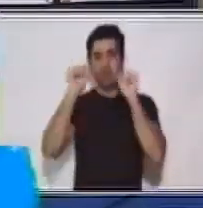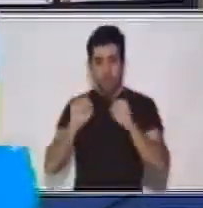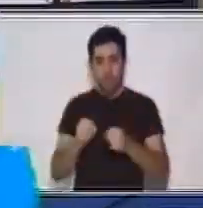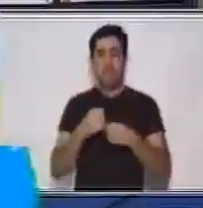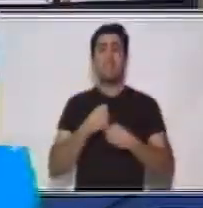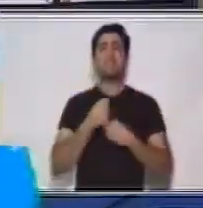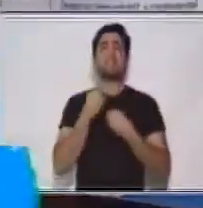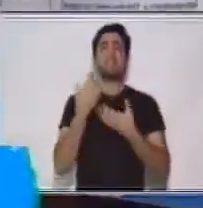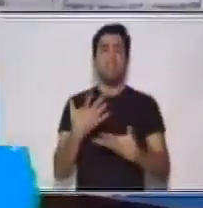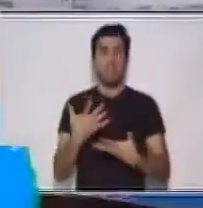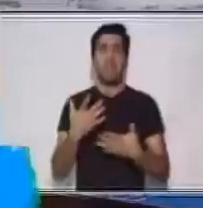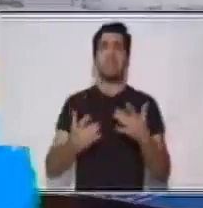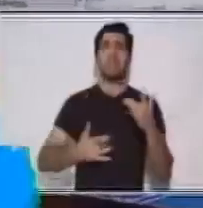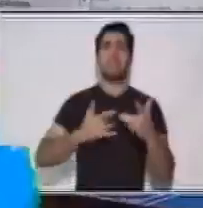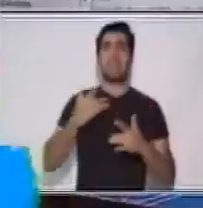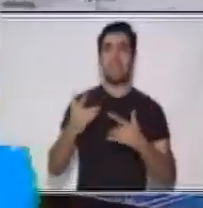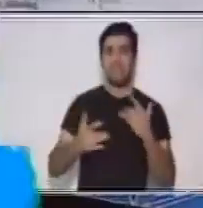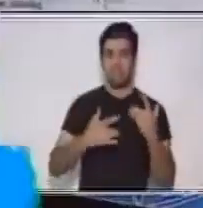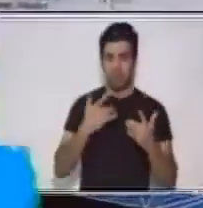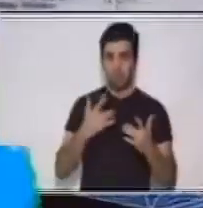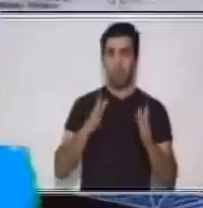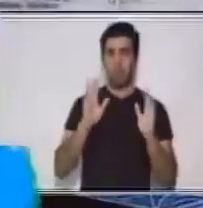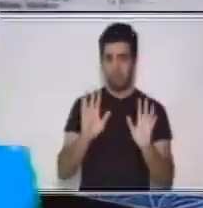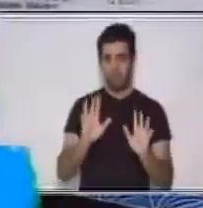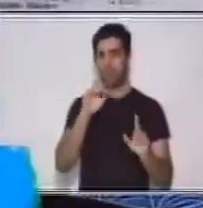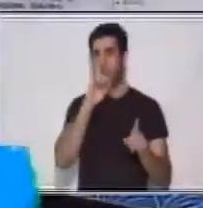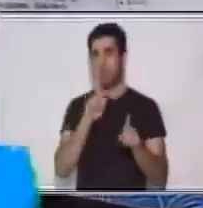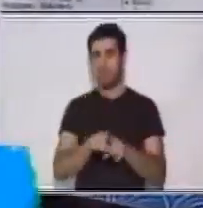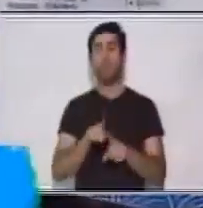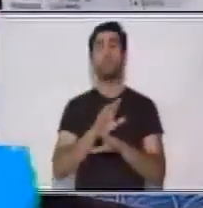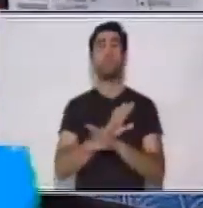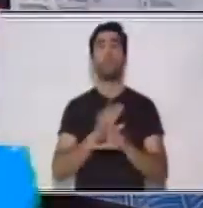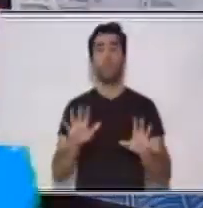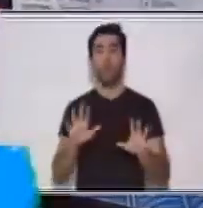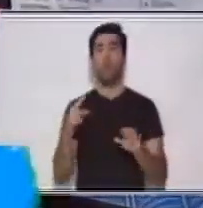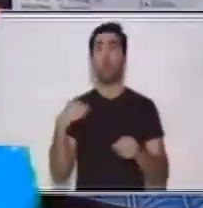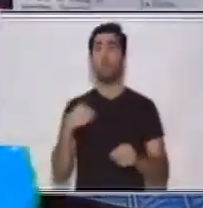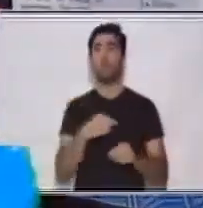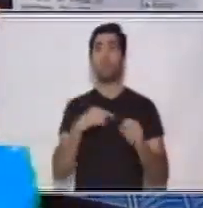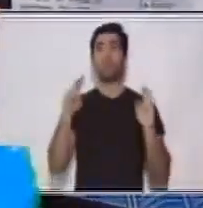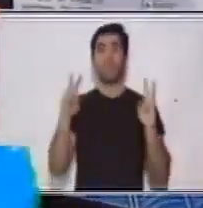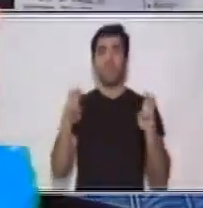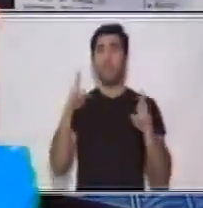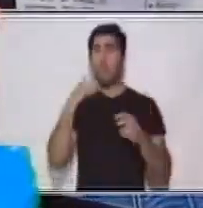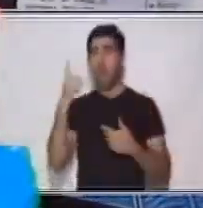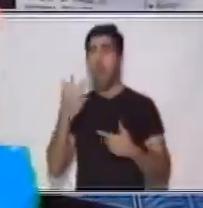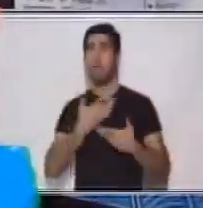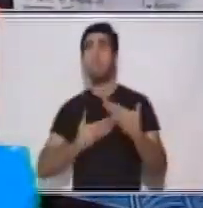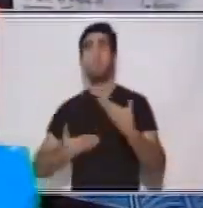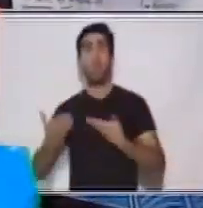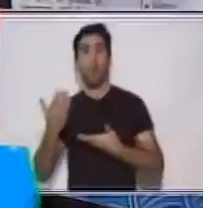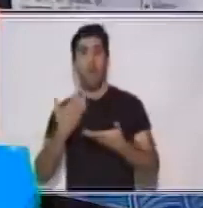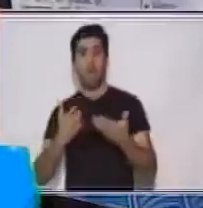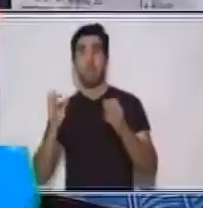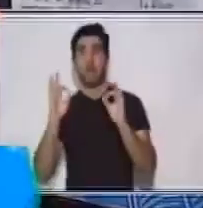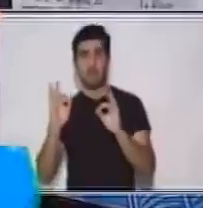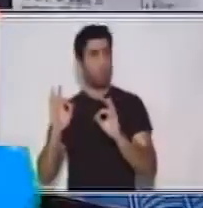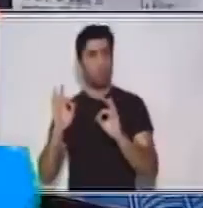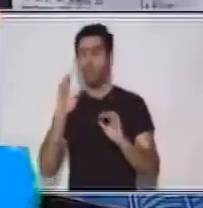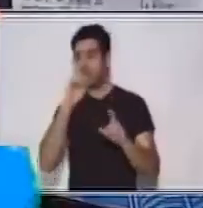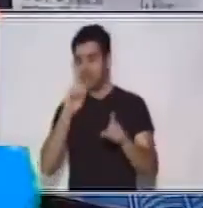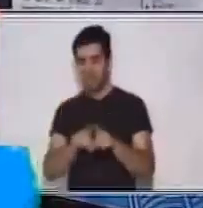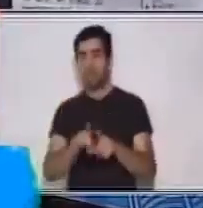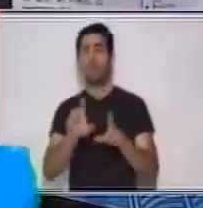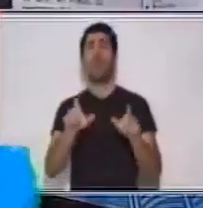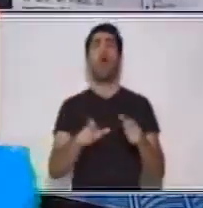esos sentimientos. Pero como no solamente hablamos del poema en sí, vamos a hablar de lo que corresponde